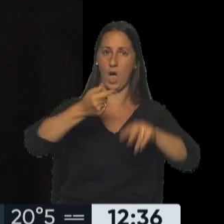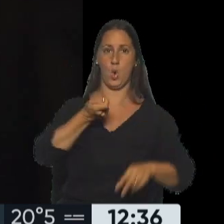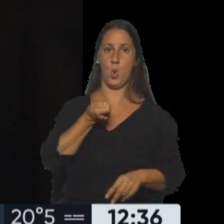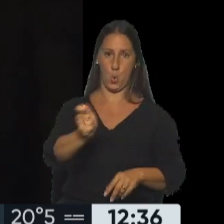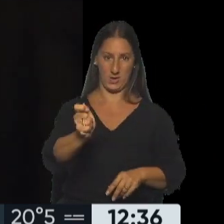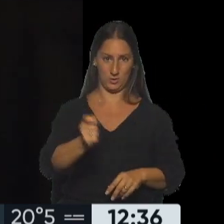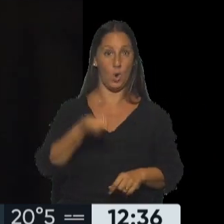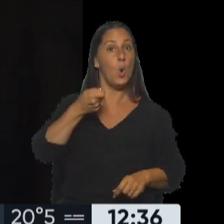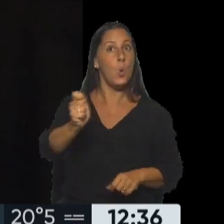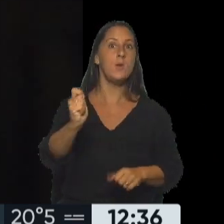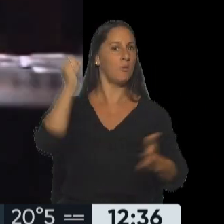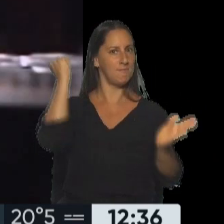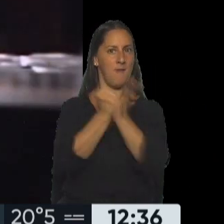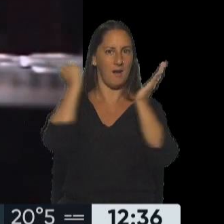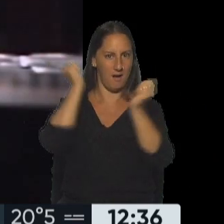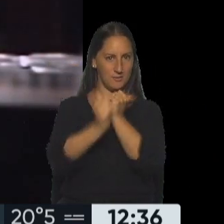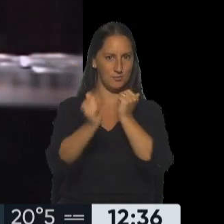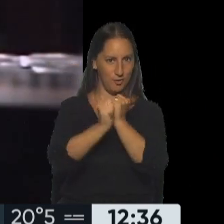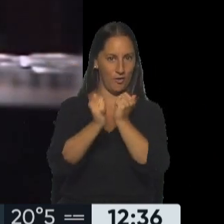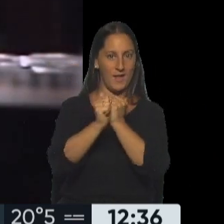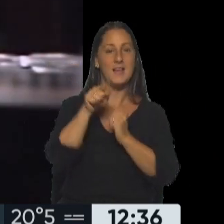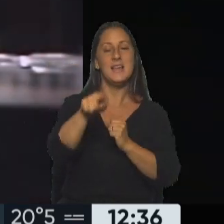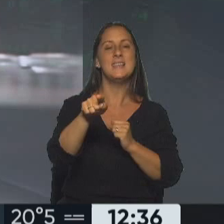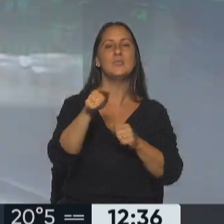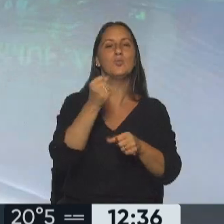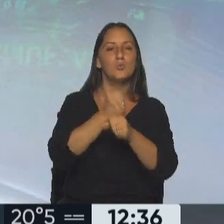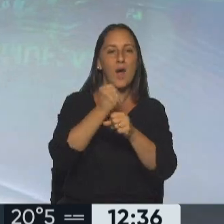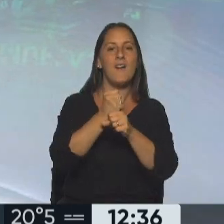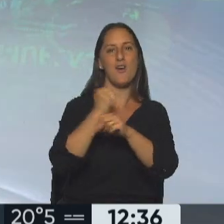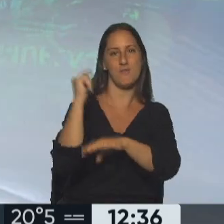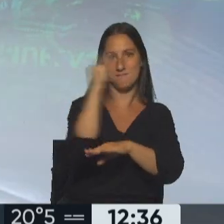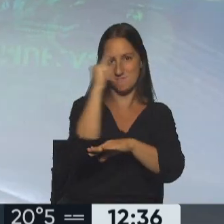juicio histórico. Este es el trabajo con las cámaras de la televisión pública.